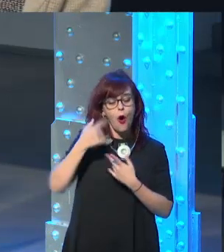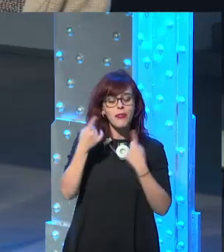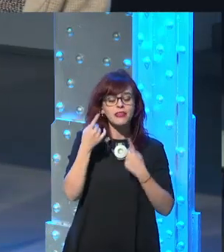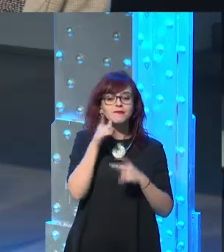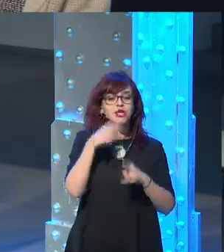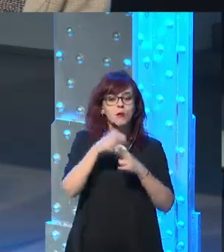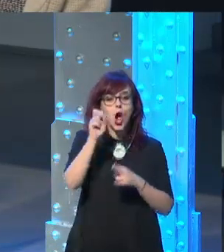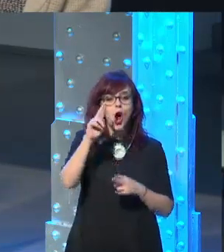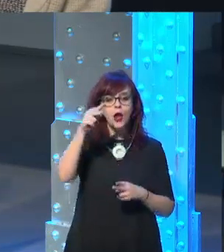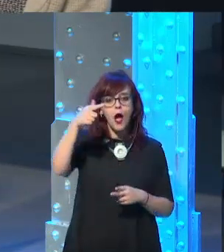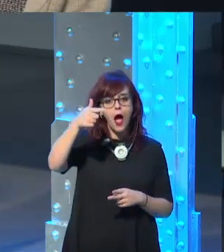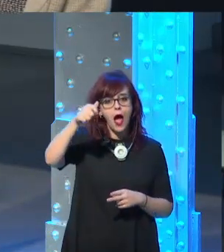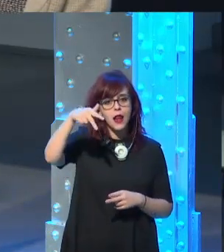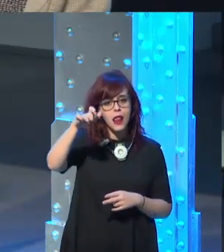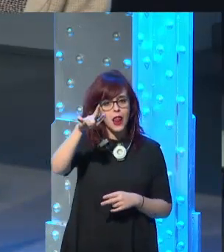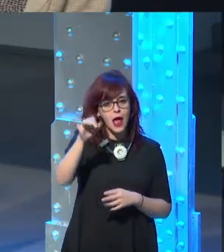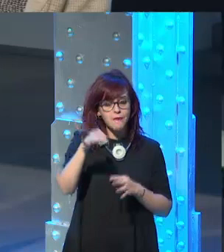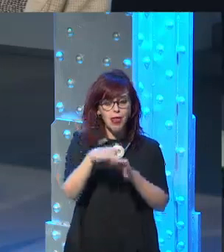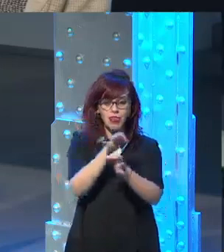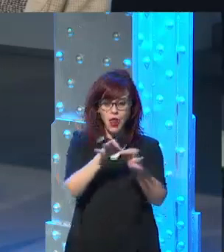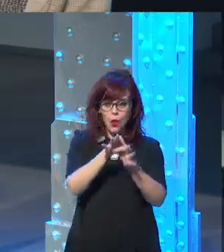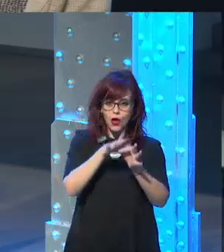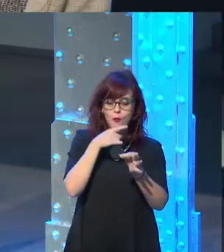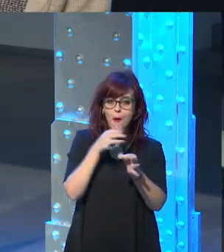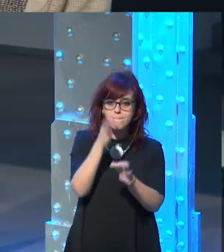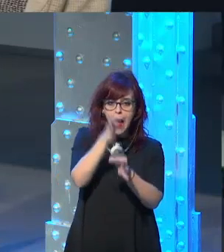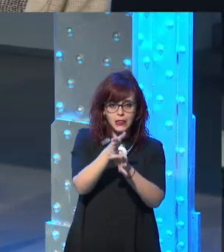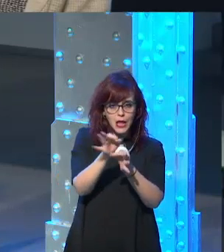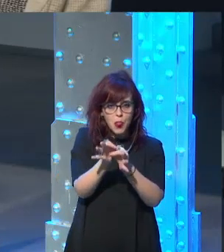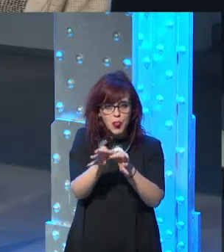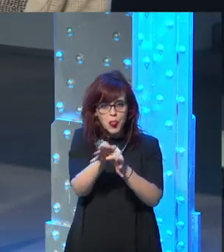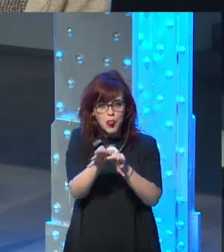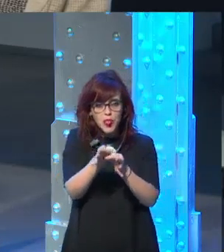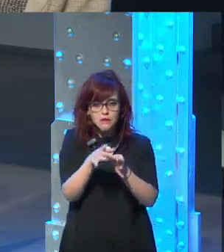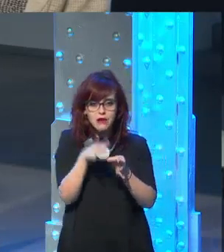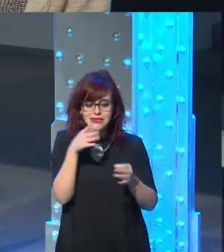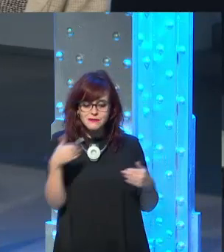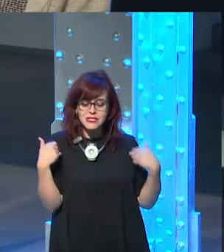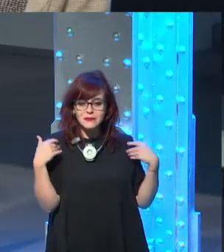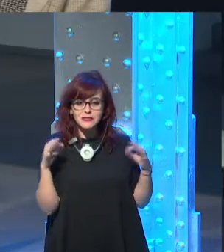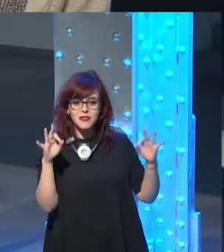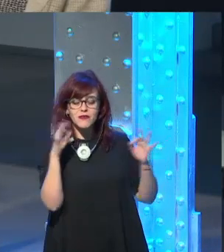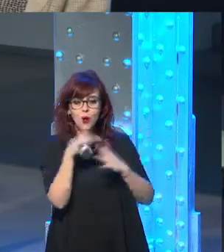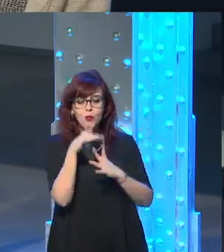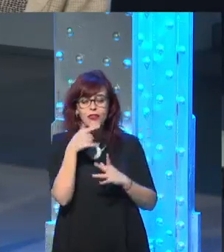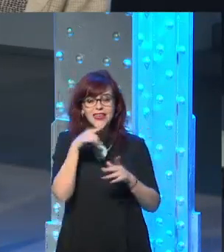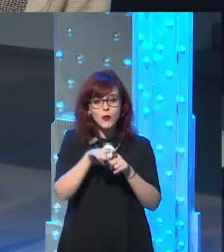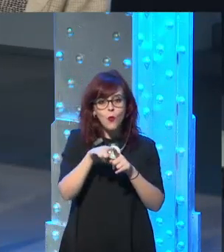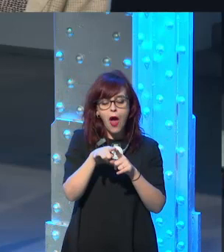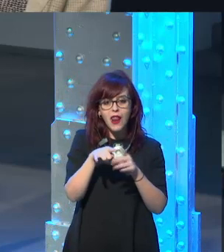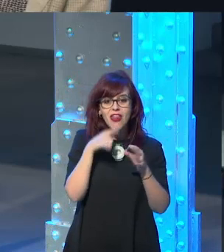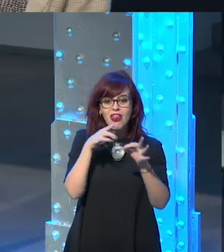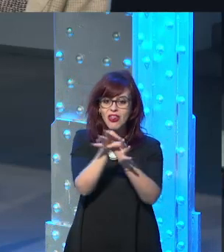que son pequeños compartimentos celulares que tienen una función específica, pueden ser incluidos dentro de vesículas dentro de las